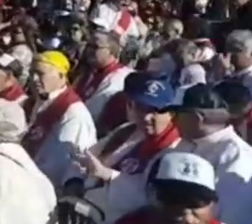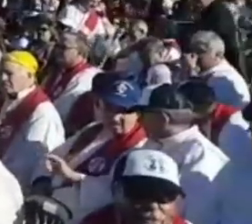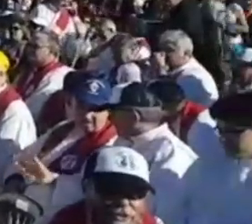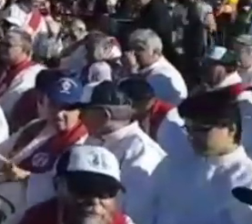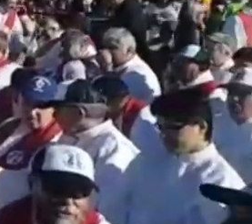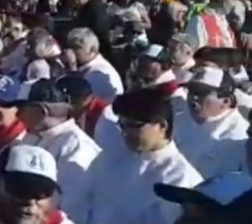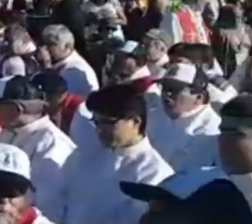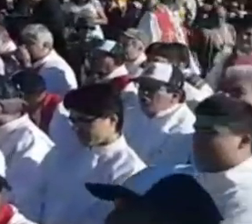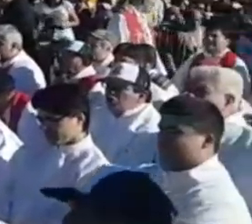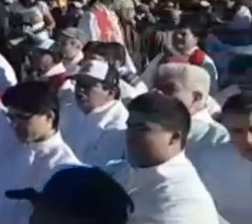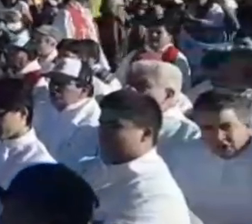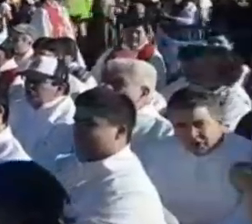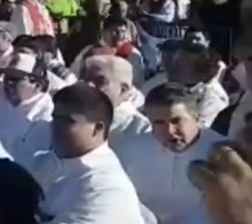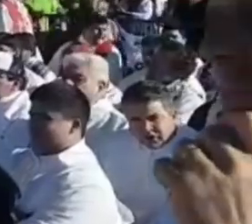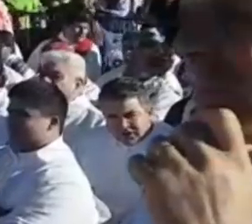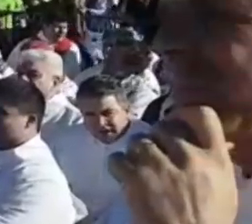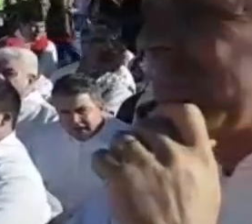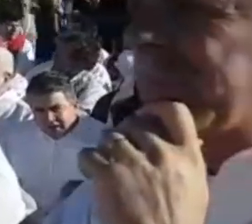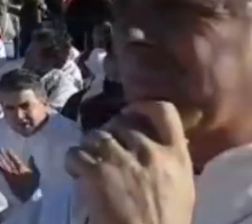Buen día.